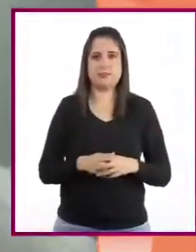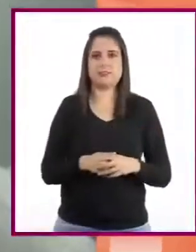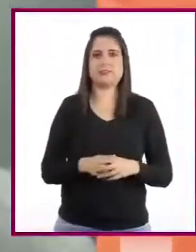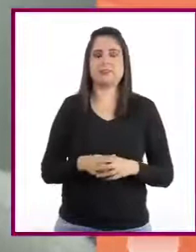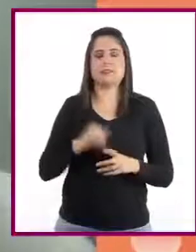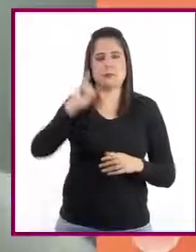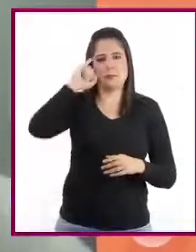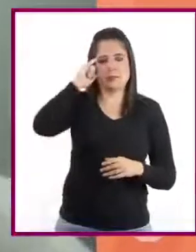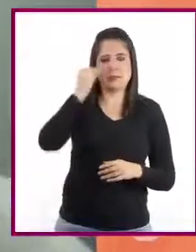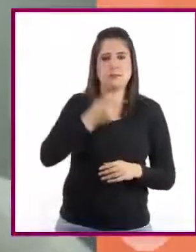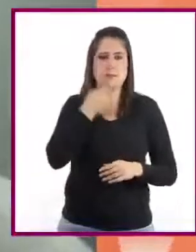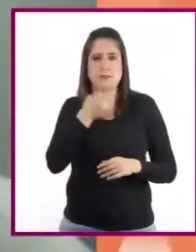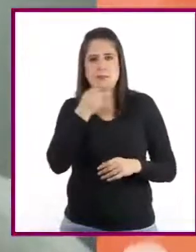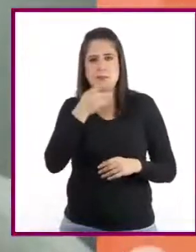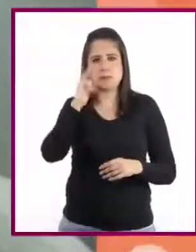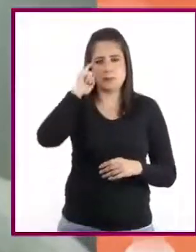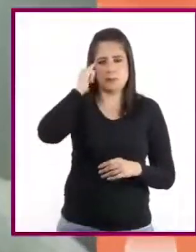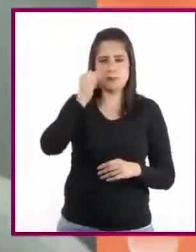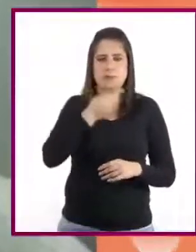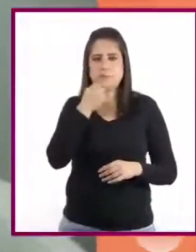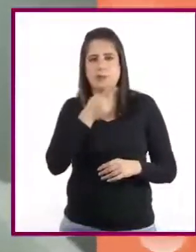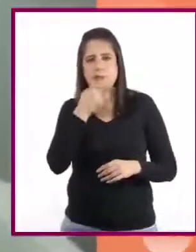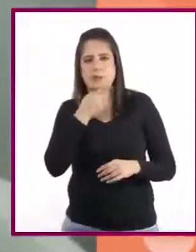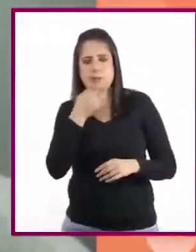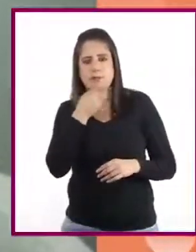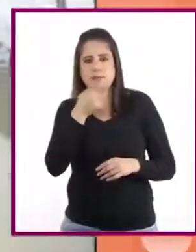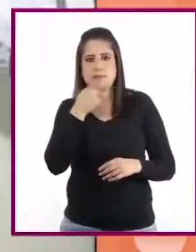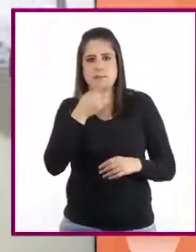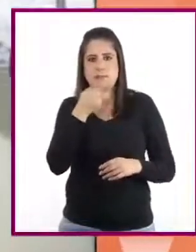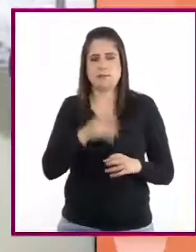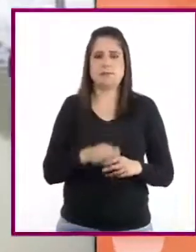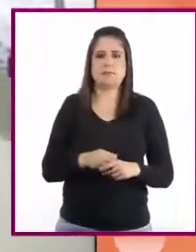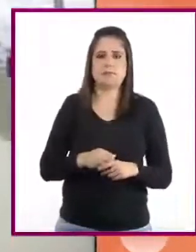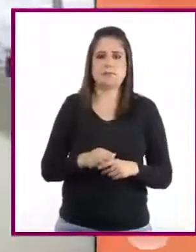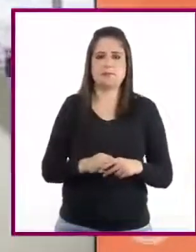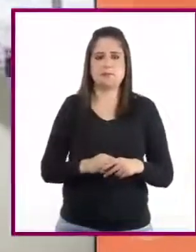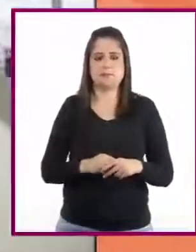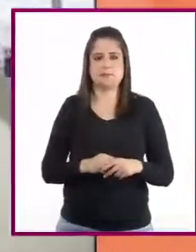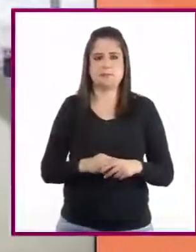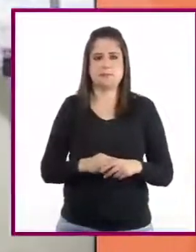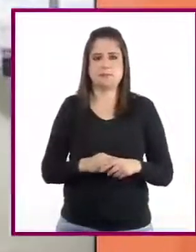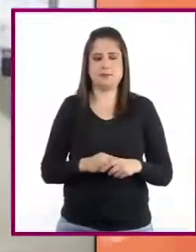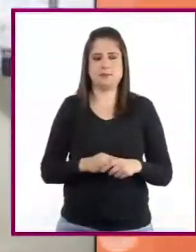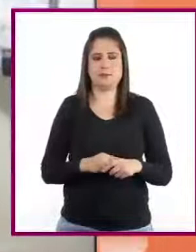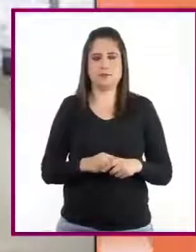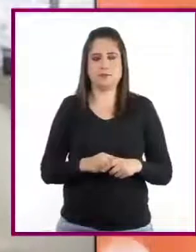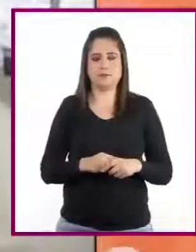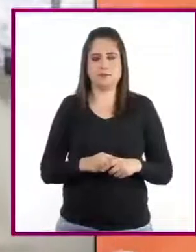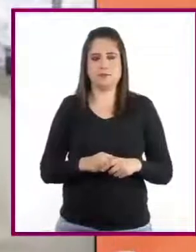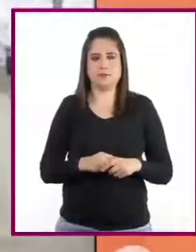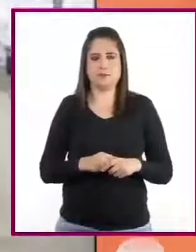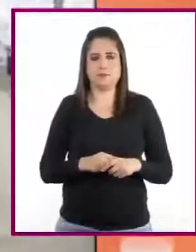pinto, ta chata te cuichin, de tu uniciento, cumisco uchi.